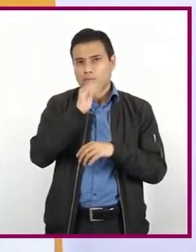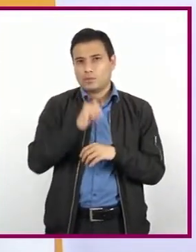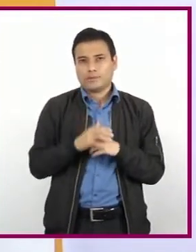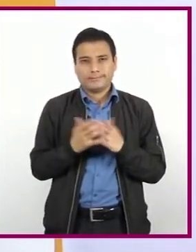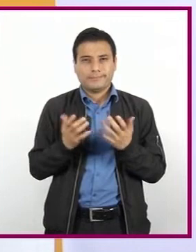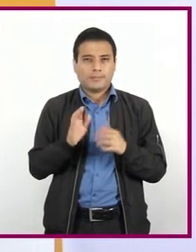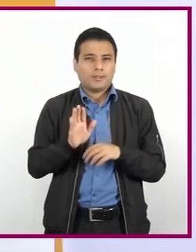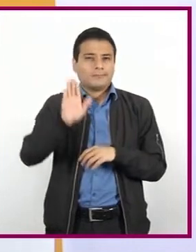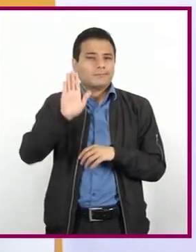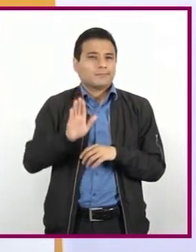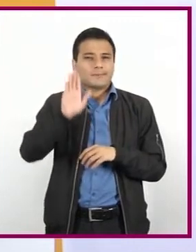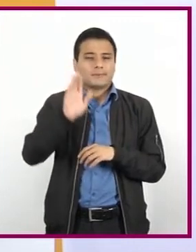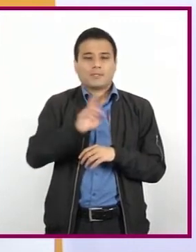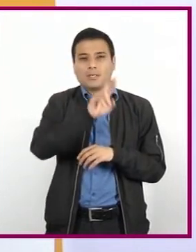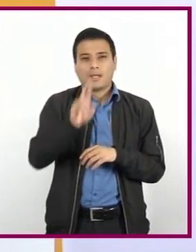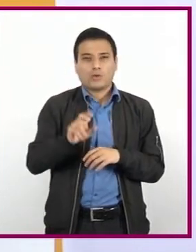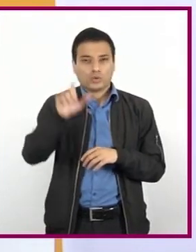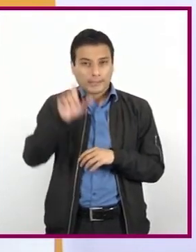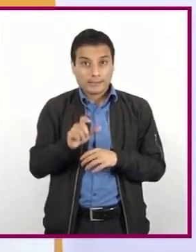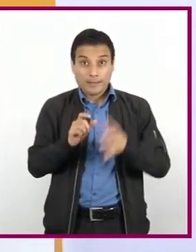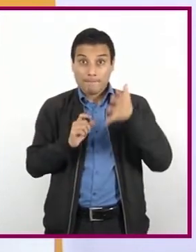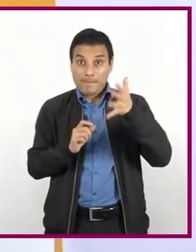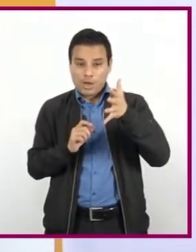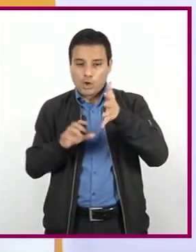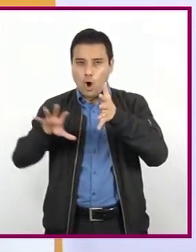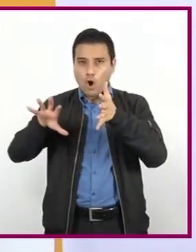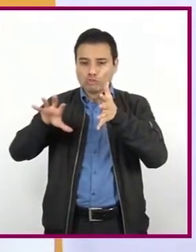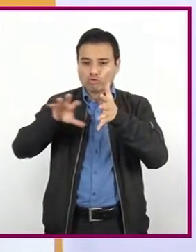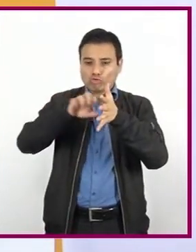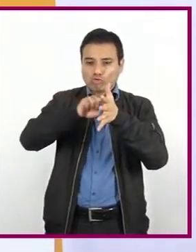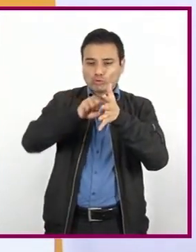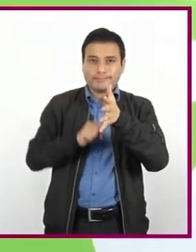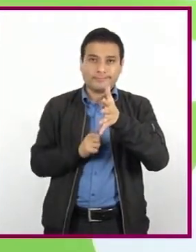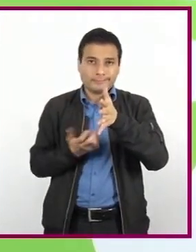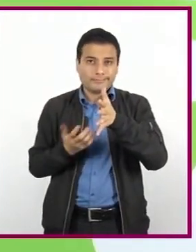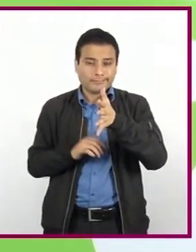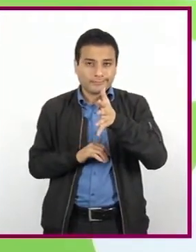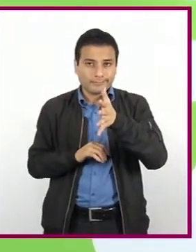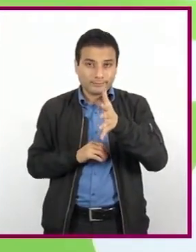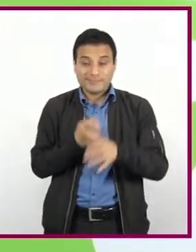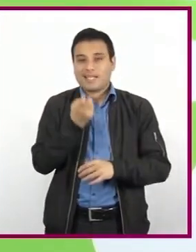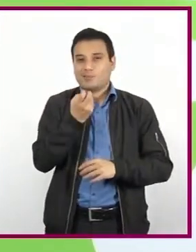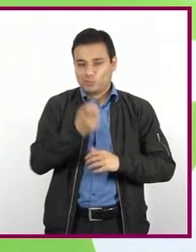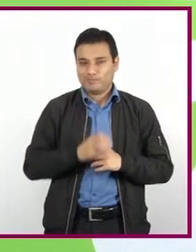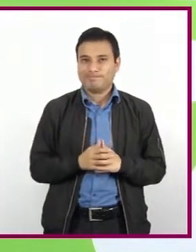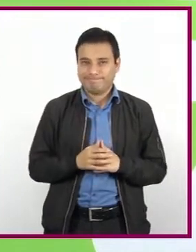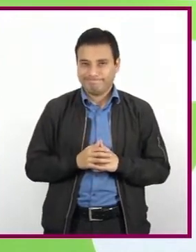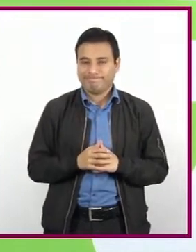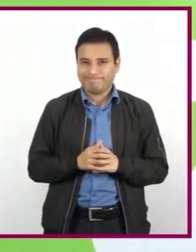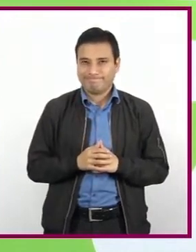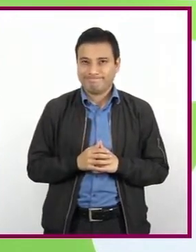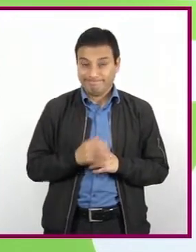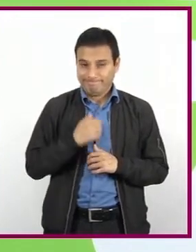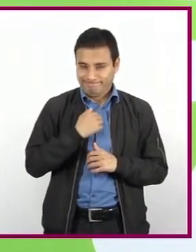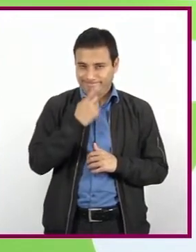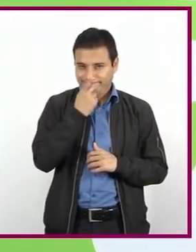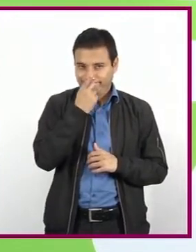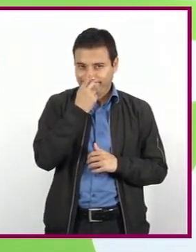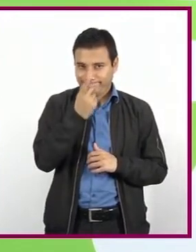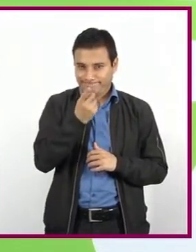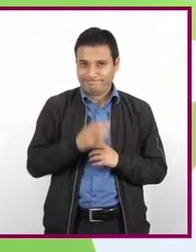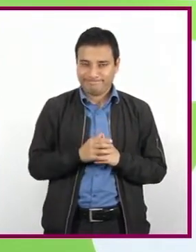X fueran completamente absorbidos por mi mano y no pasara nada. Muy bien. Como te dije,